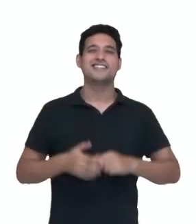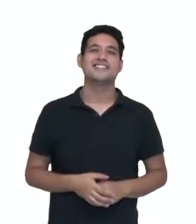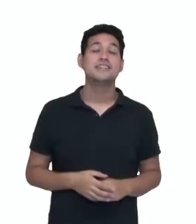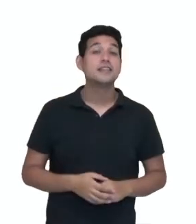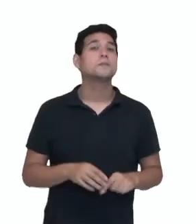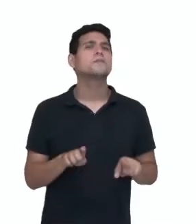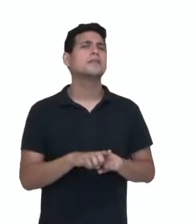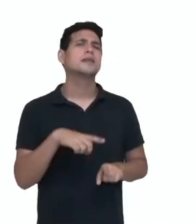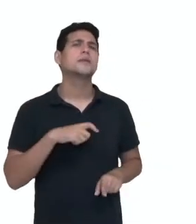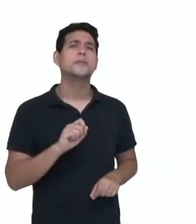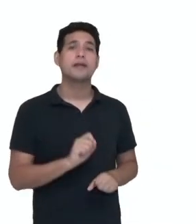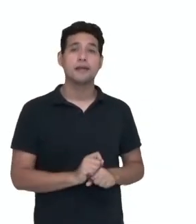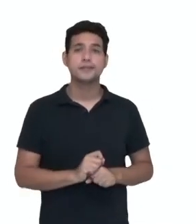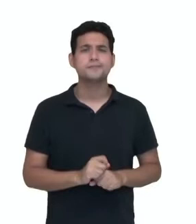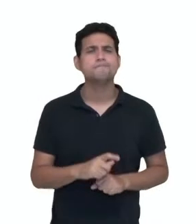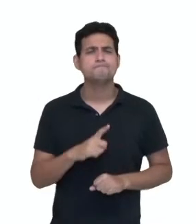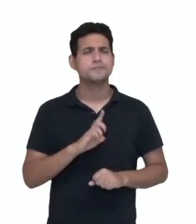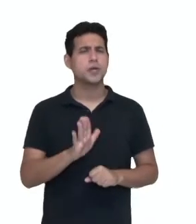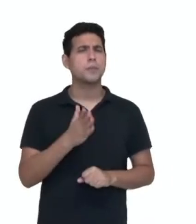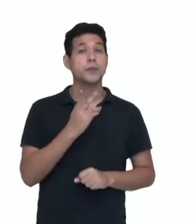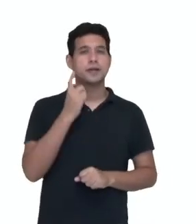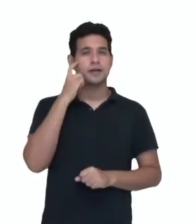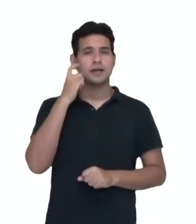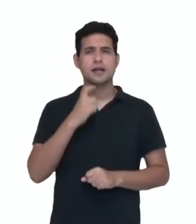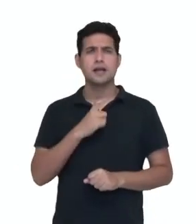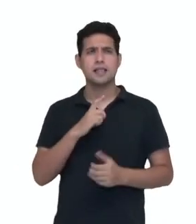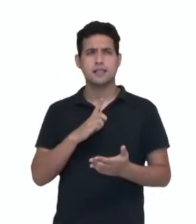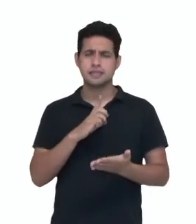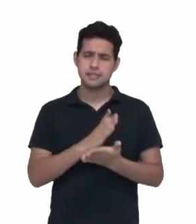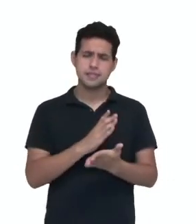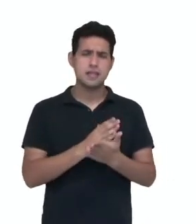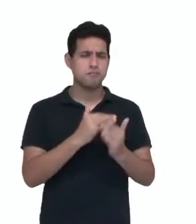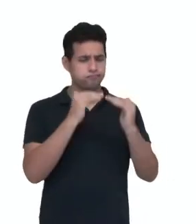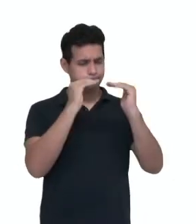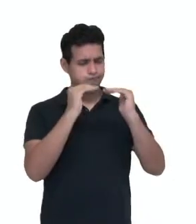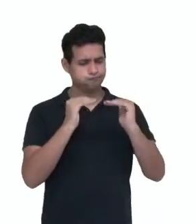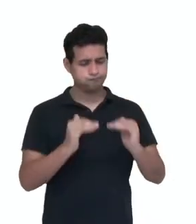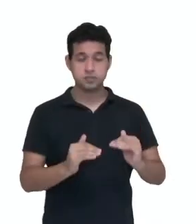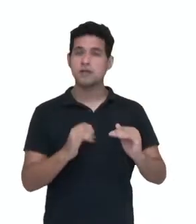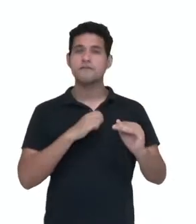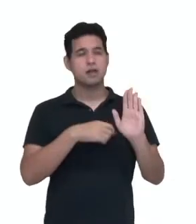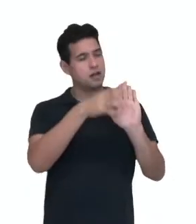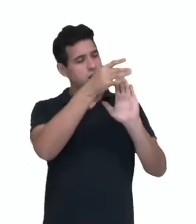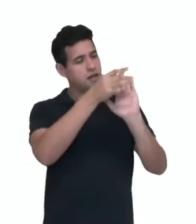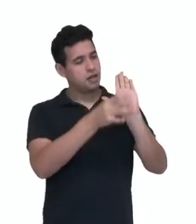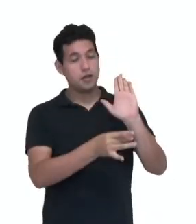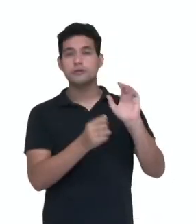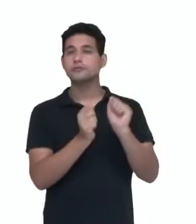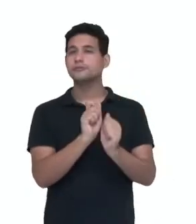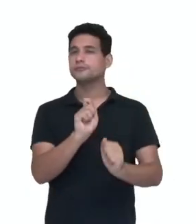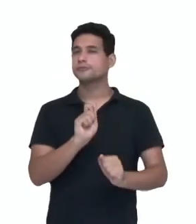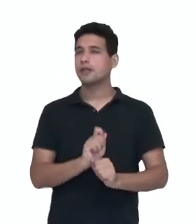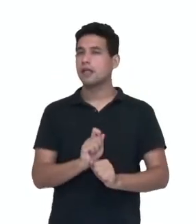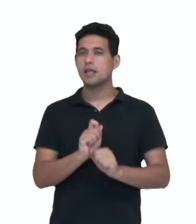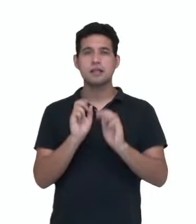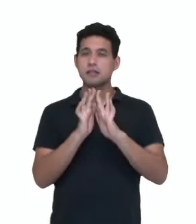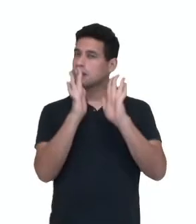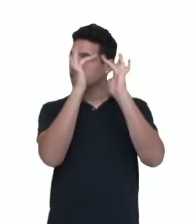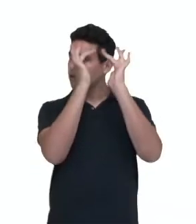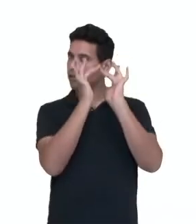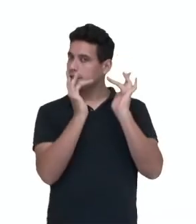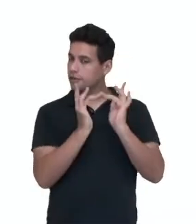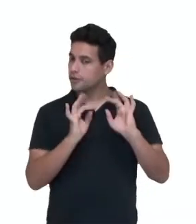Ayer lo tenías trenzado en 6 líneas rectas que terminaban juntándose en sus puntas al final